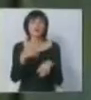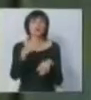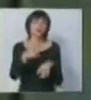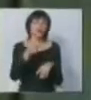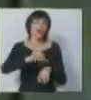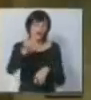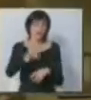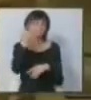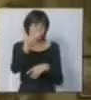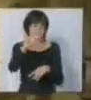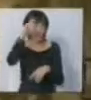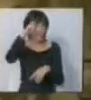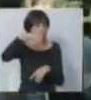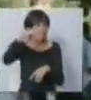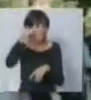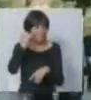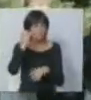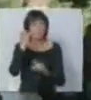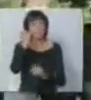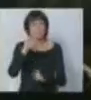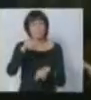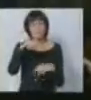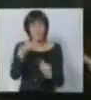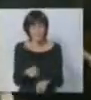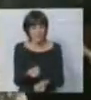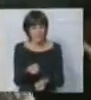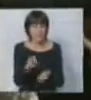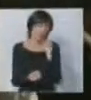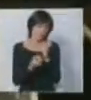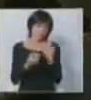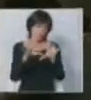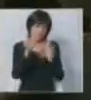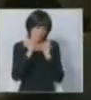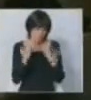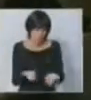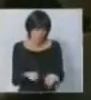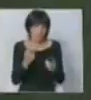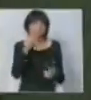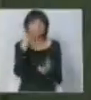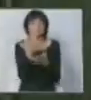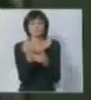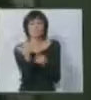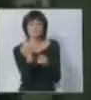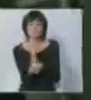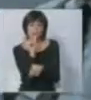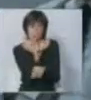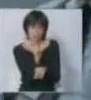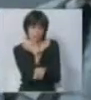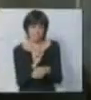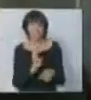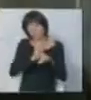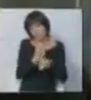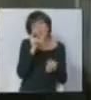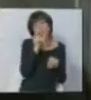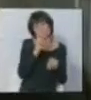nominaciones. Y mañana a las 0 horas Pacífico, es decir, a la madrugada de Argentina, se va a estrenar esta segunda temporada